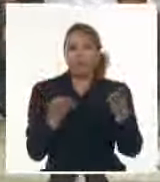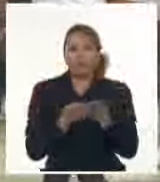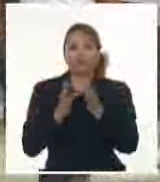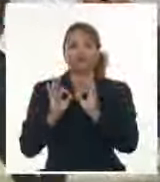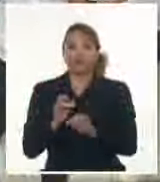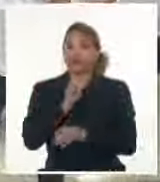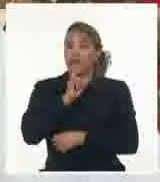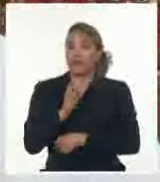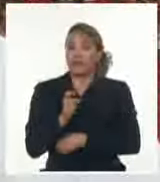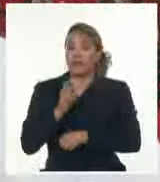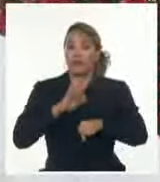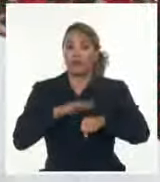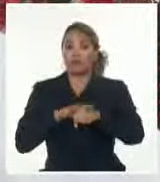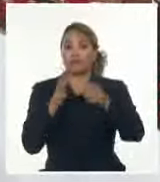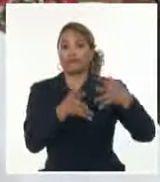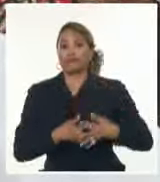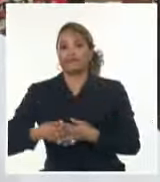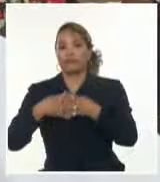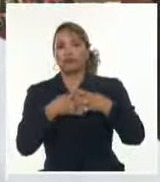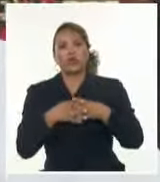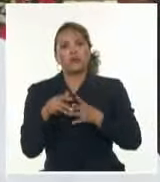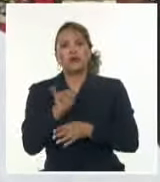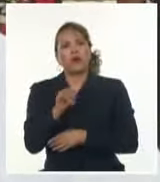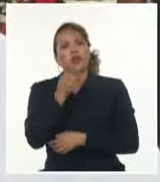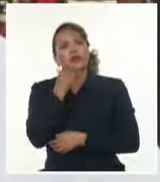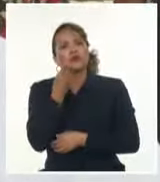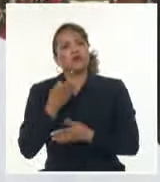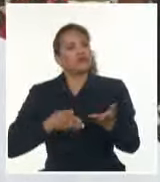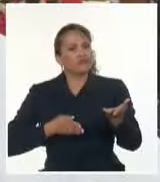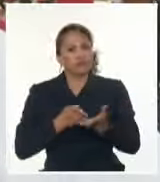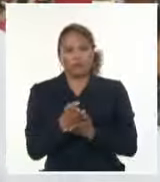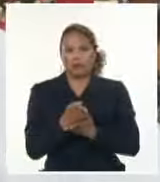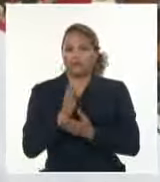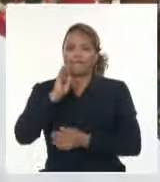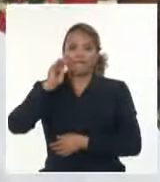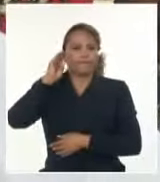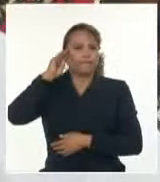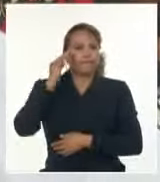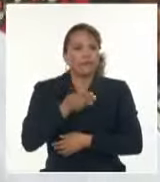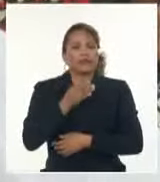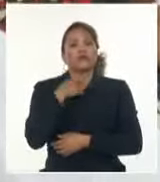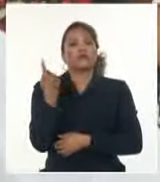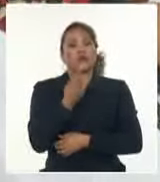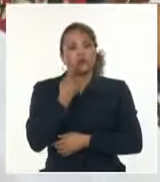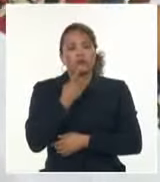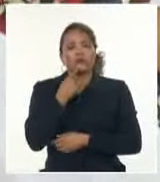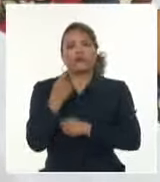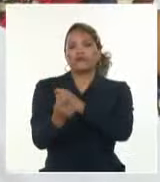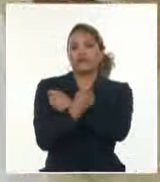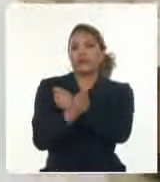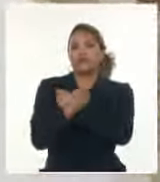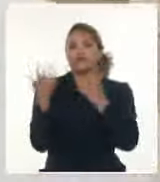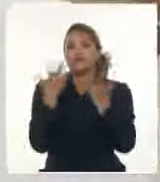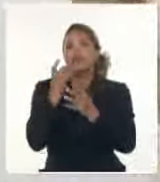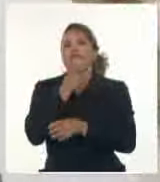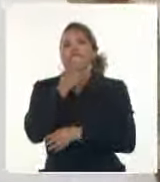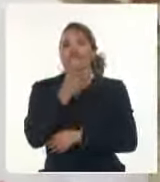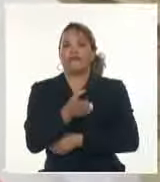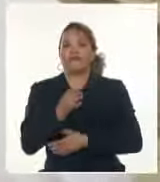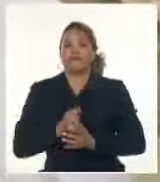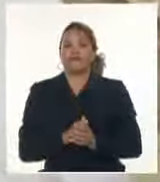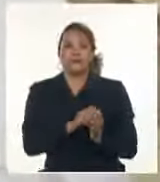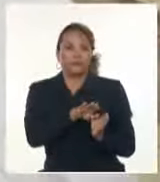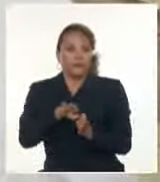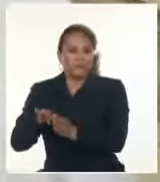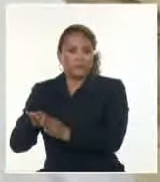gobierno de los Estados Unidos. Es por seguir apostando por el sistema que lleva adelante y que nos conformó el comandante en jefe Fidel Castro Ruz. Las razones son